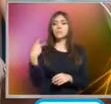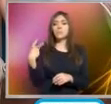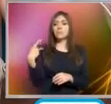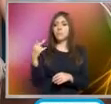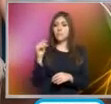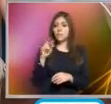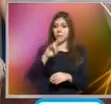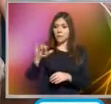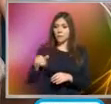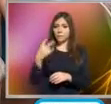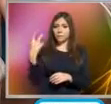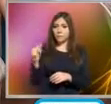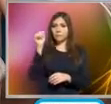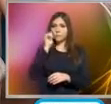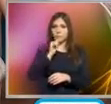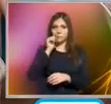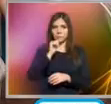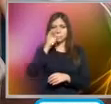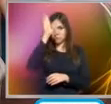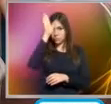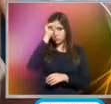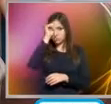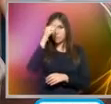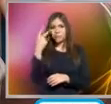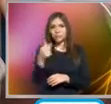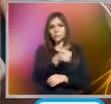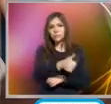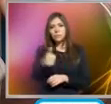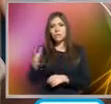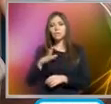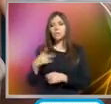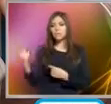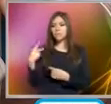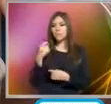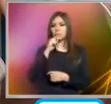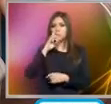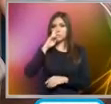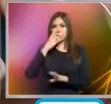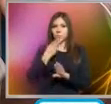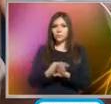Entender que somos pareja, ¿no? Individuos, ¿no? Así Ajá, es. individuos con una responsabilidad y en una-